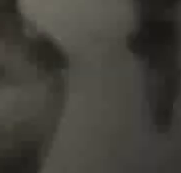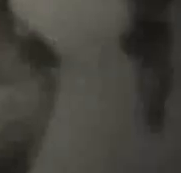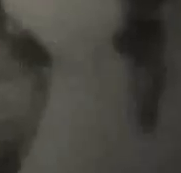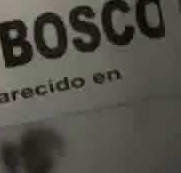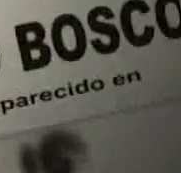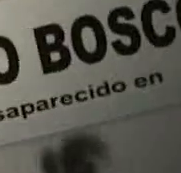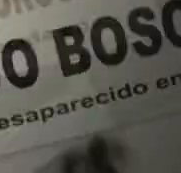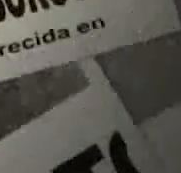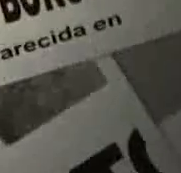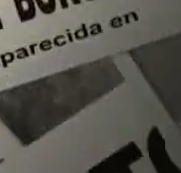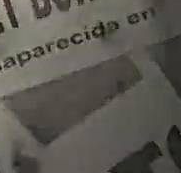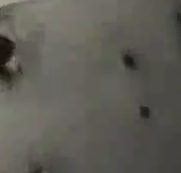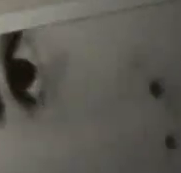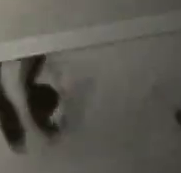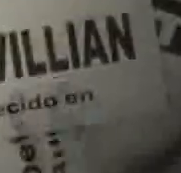ido,